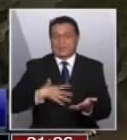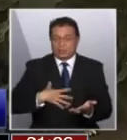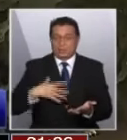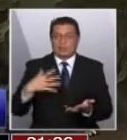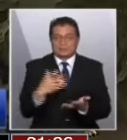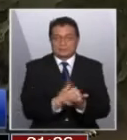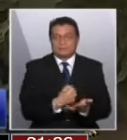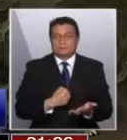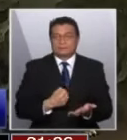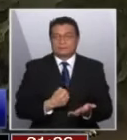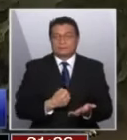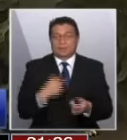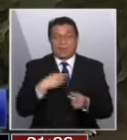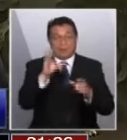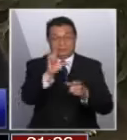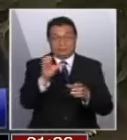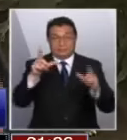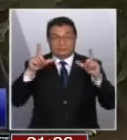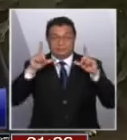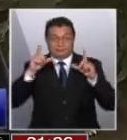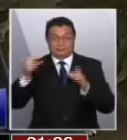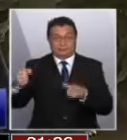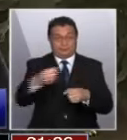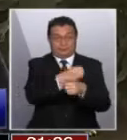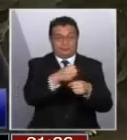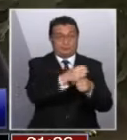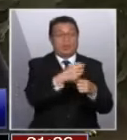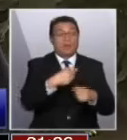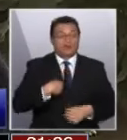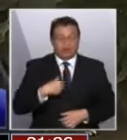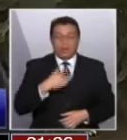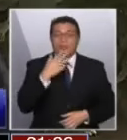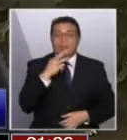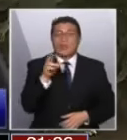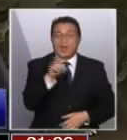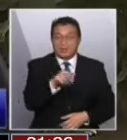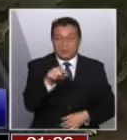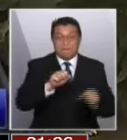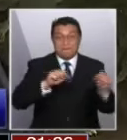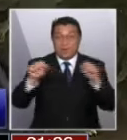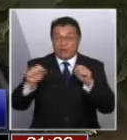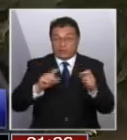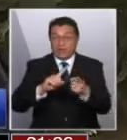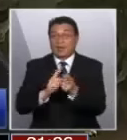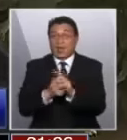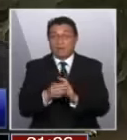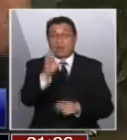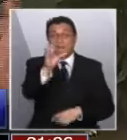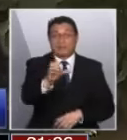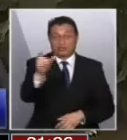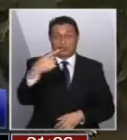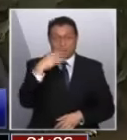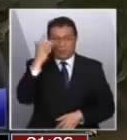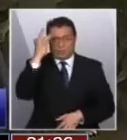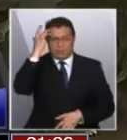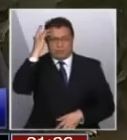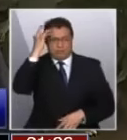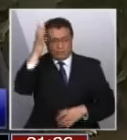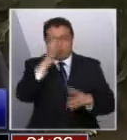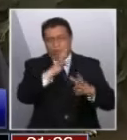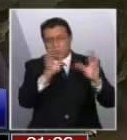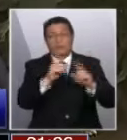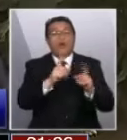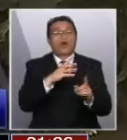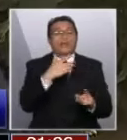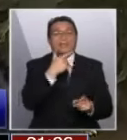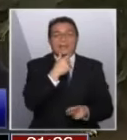conseguir e candidatos pero yo insisto la política cambió la gente no quiere un superdotado la gente